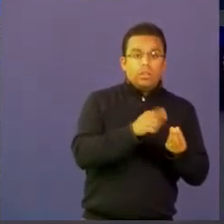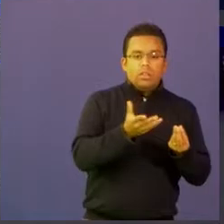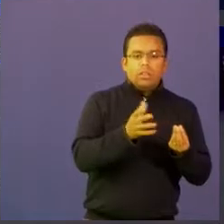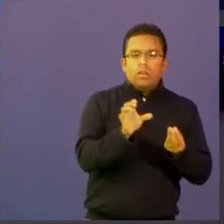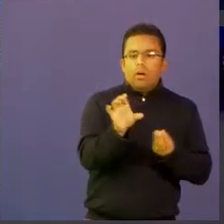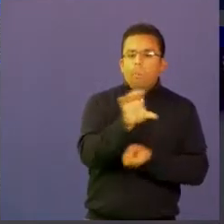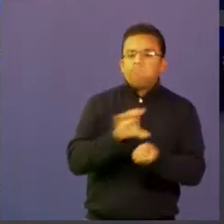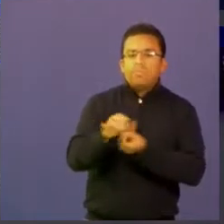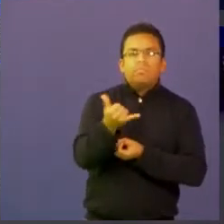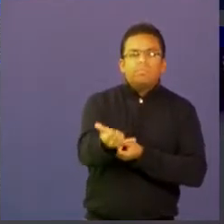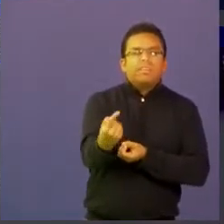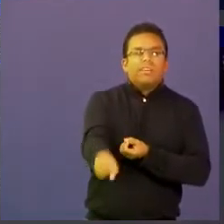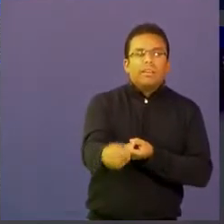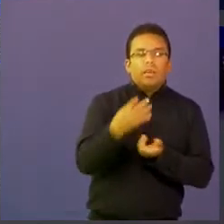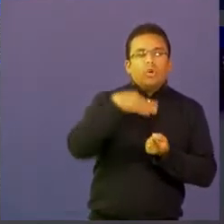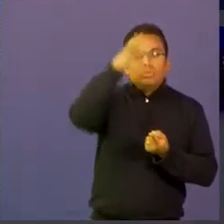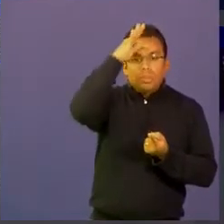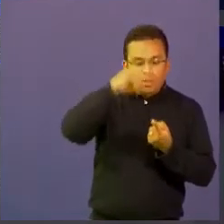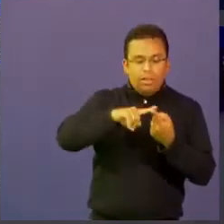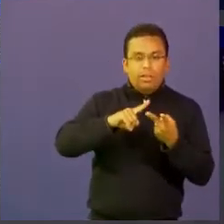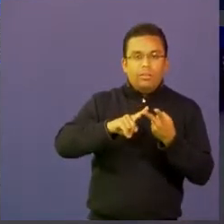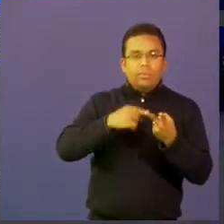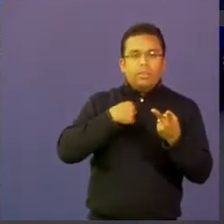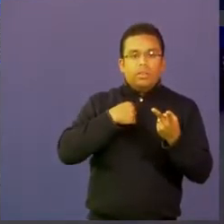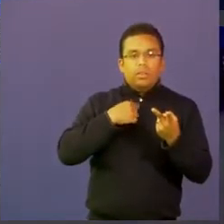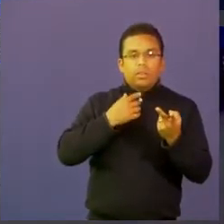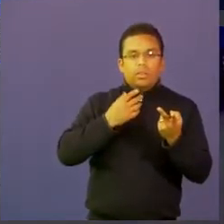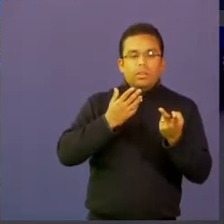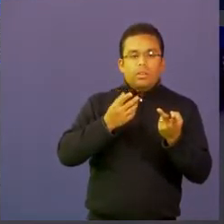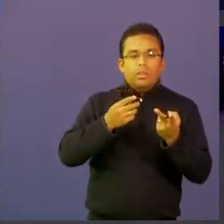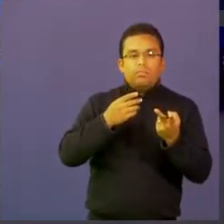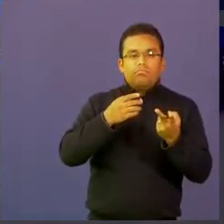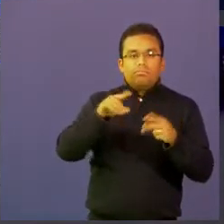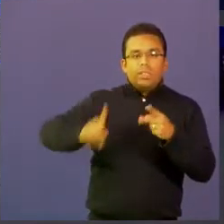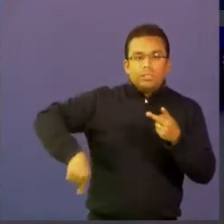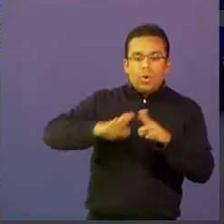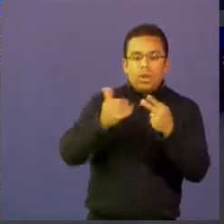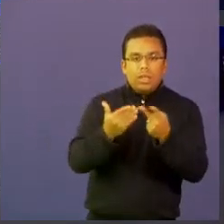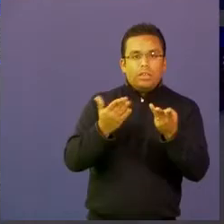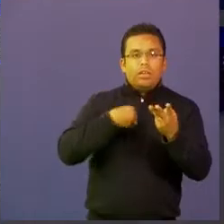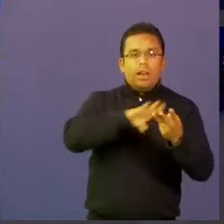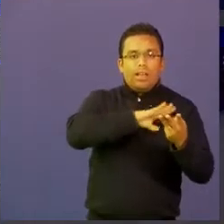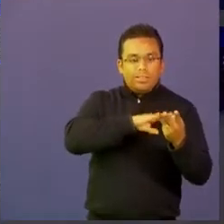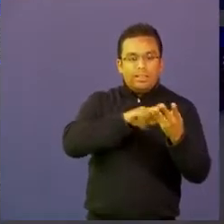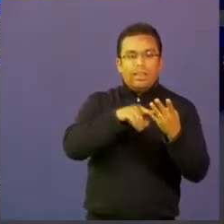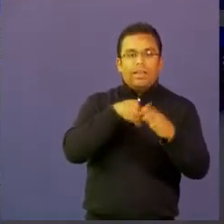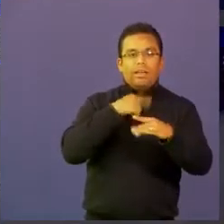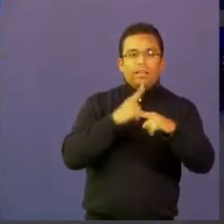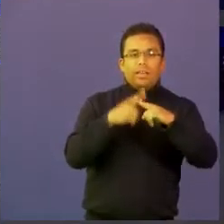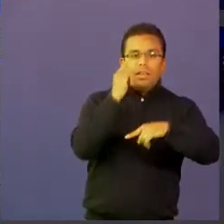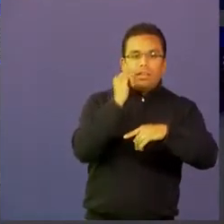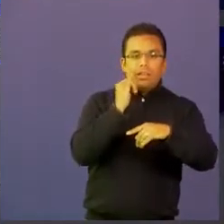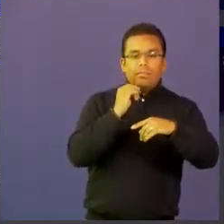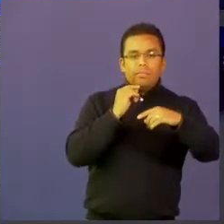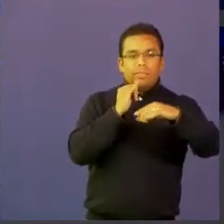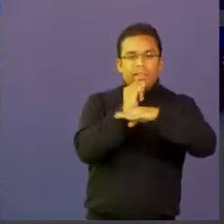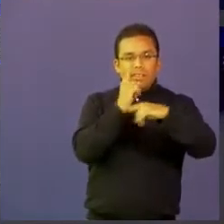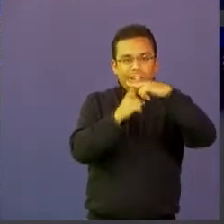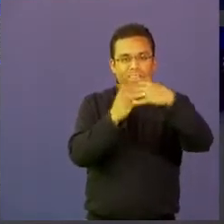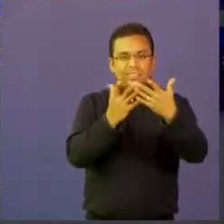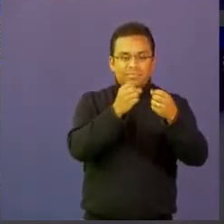hay un hospital hay una escuela hay la alcaldía la iglesia ¿cierto? entonces acá voy desarrollando